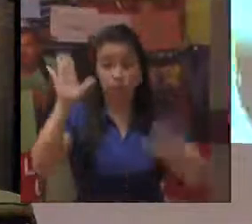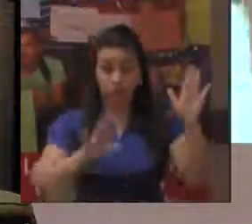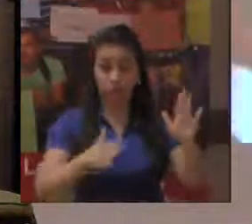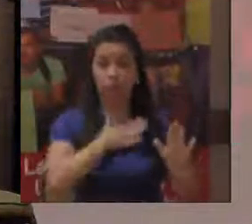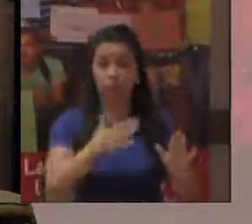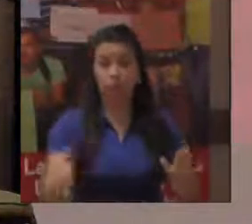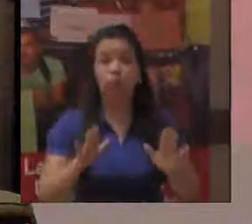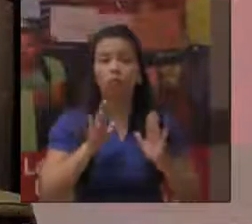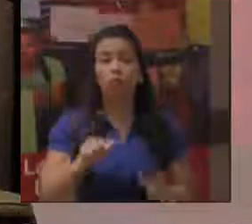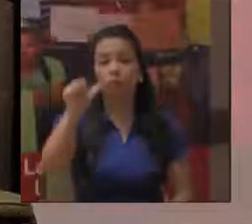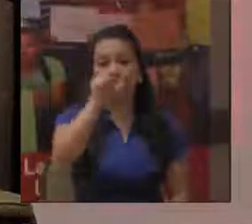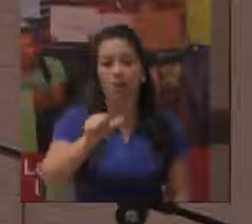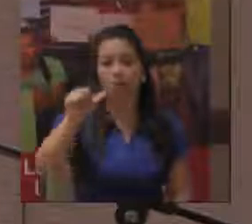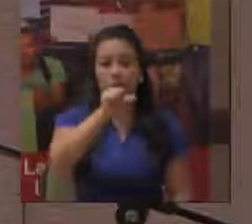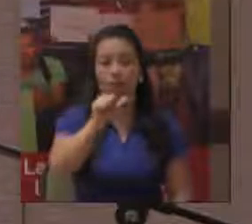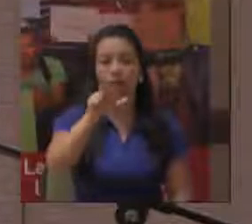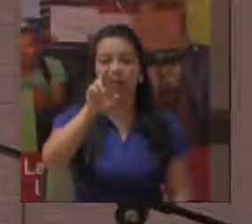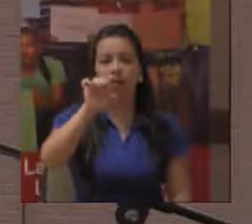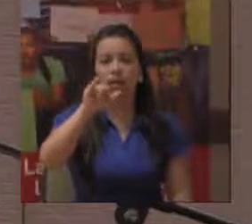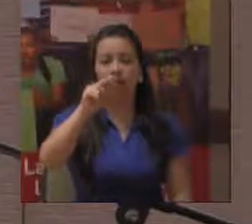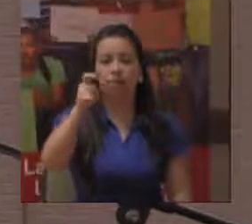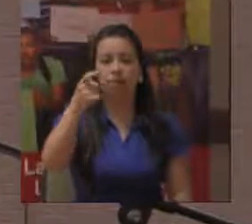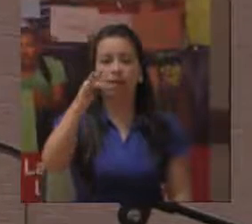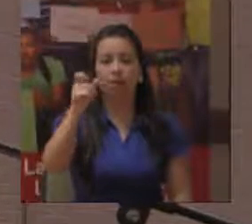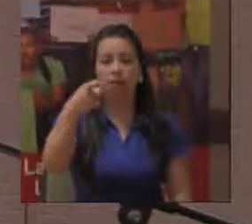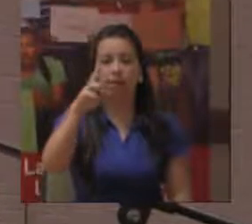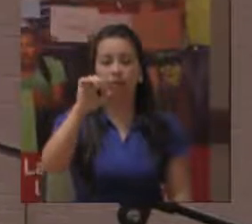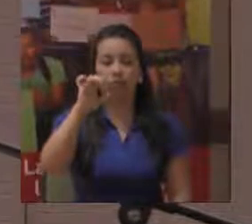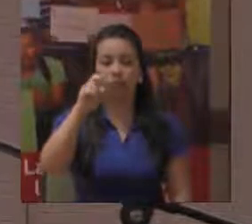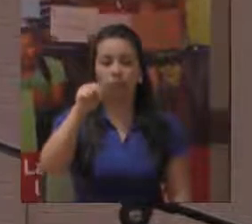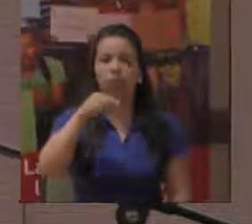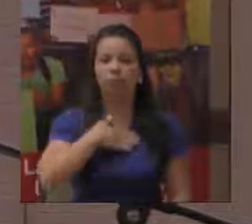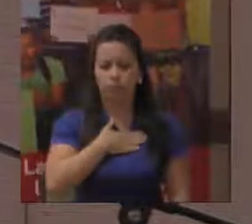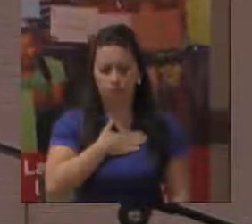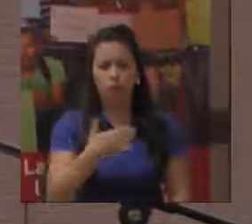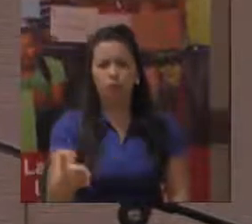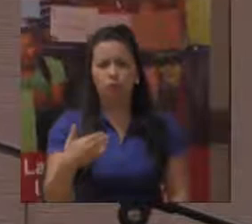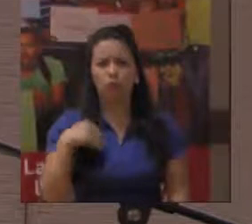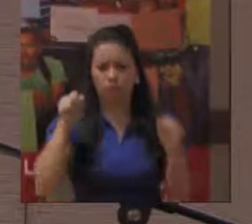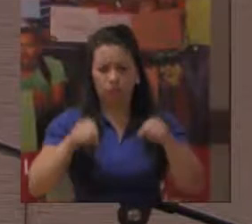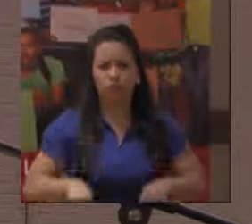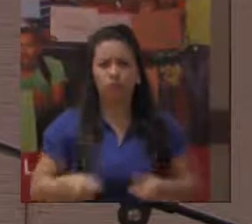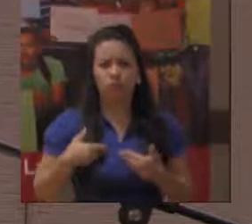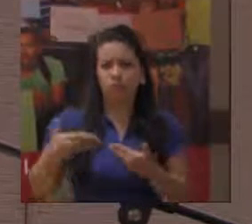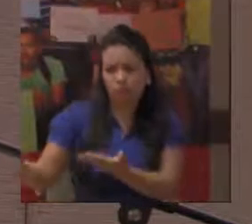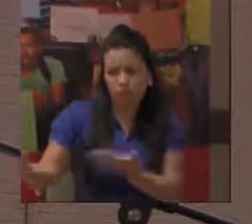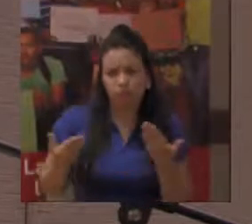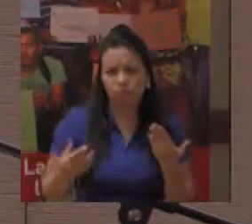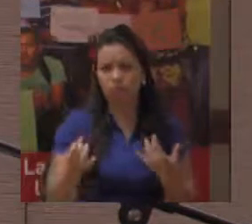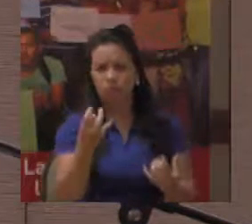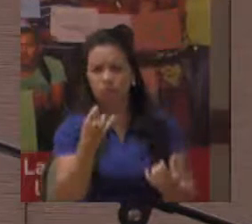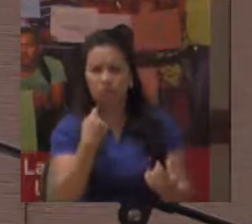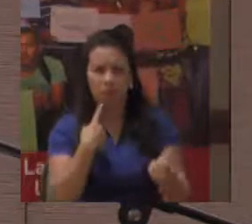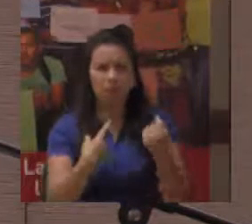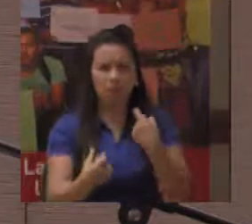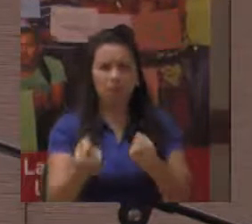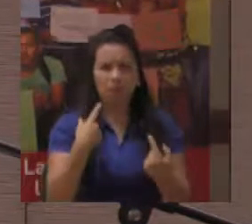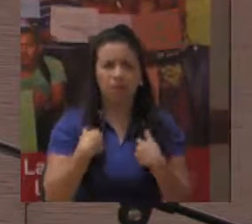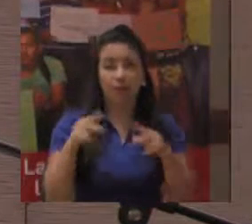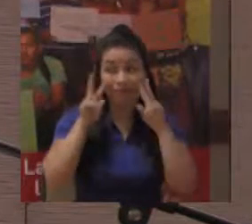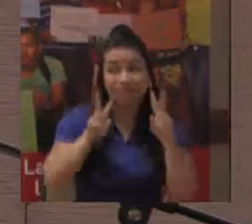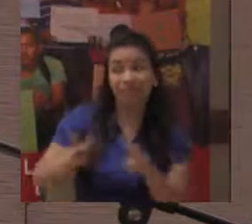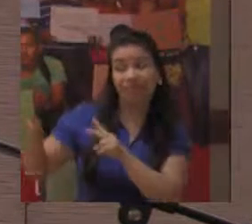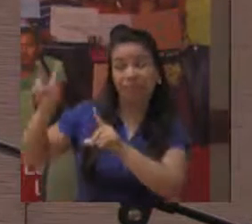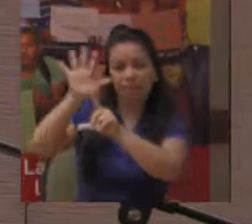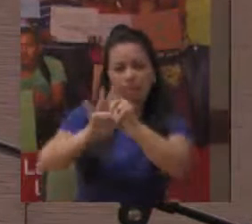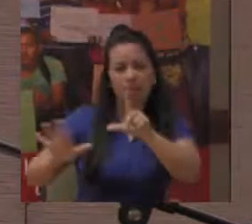de @reintegración, ustedes también en las redes sociales que participen sus inquietudes, lo que se expone aquí. Voy a invitarlos a ver un video en